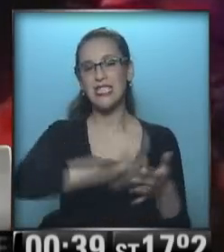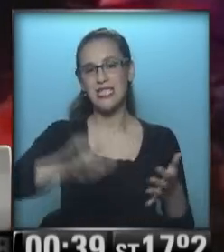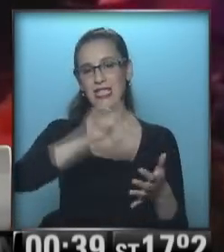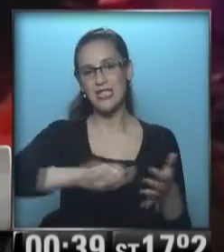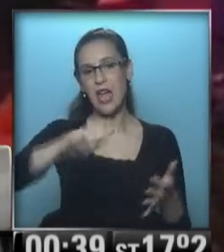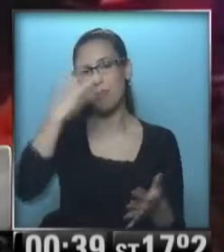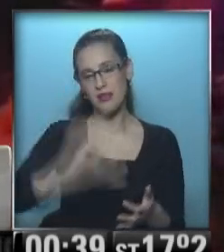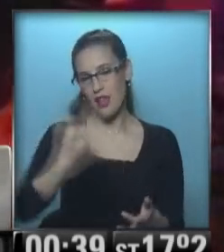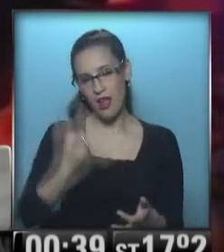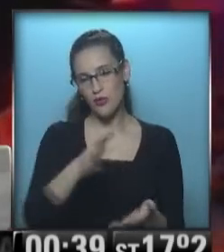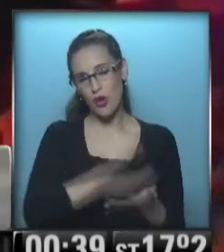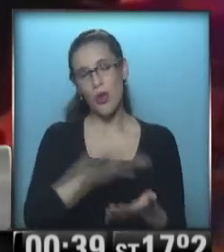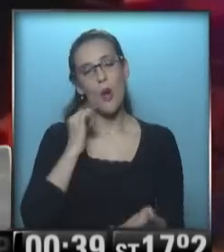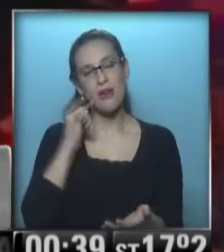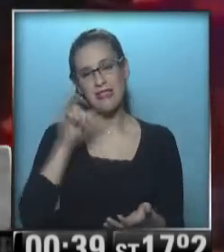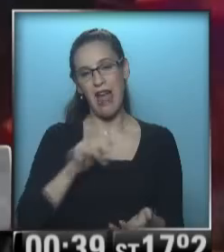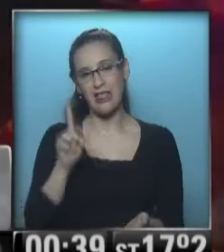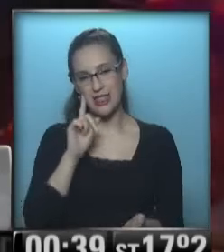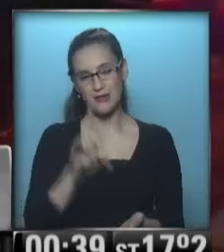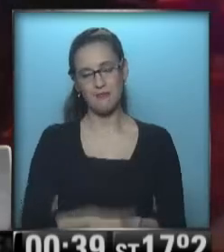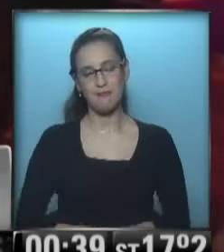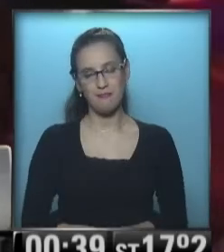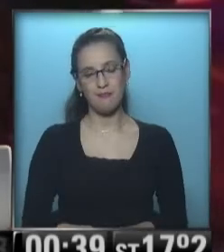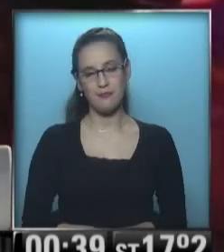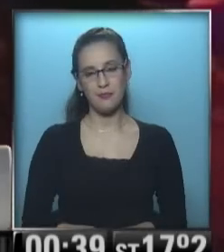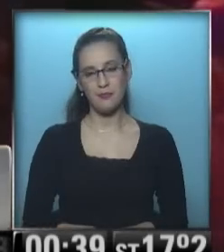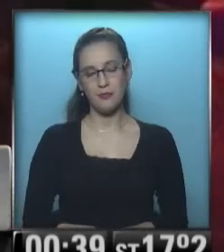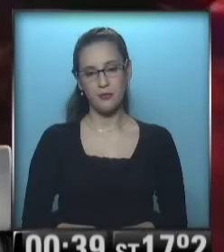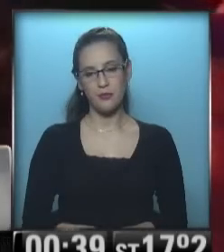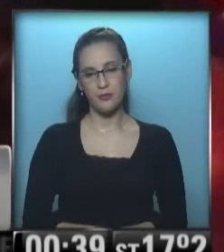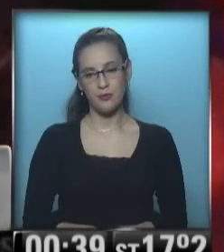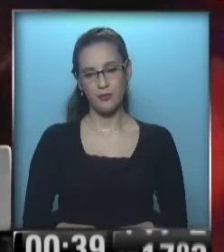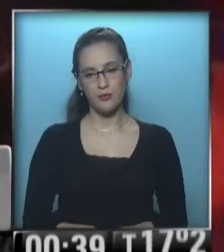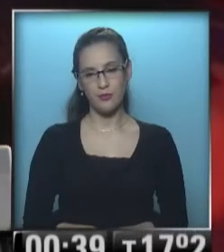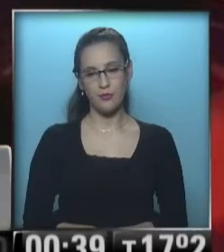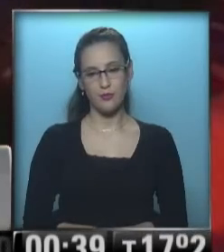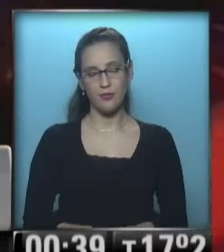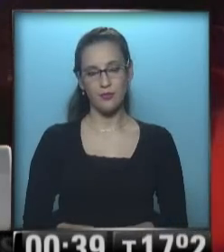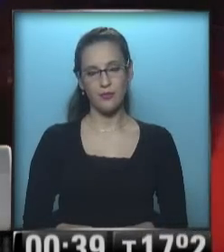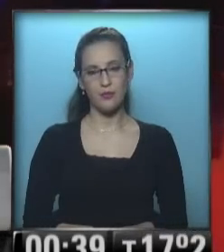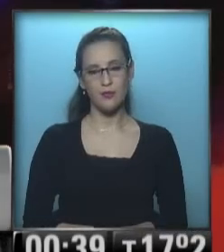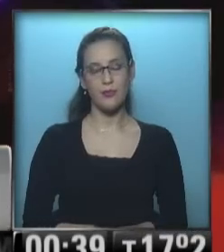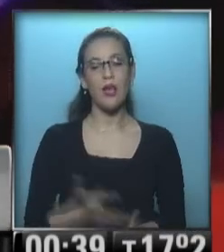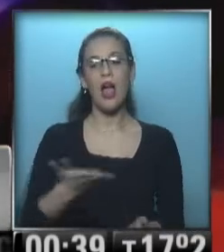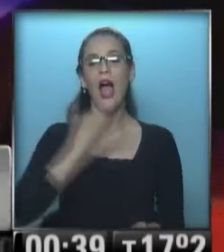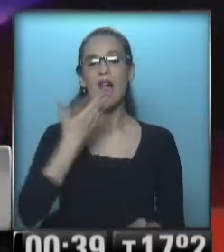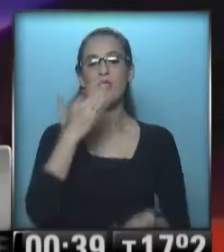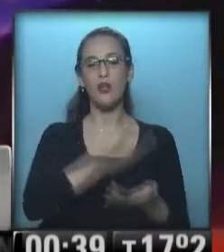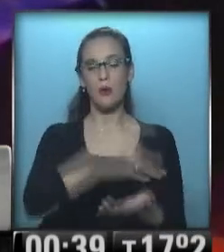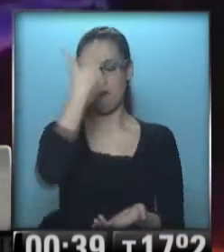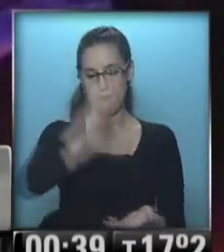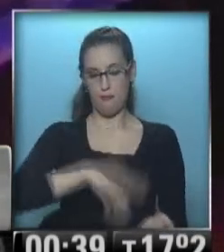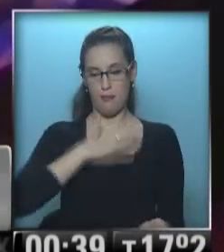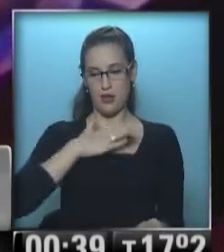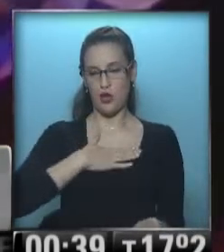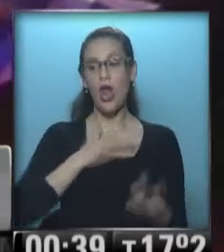pared sombreada. O sea, fíjate la imagen que encuentra Spinetta para definir a la música y al ser humano, porque obviamente